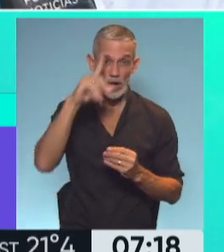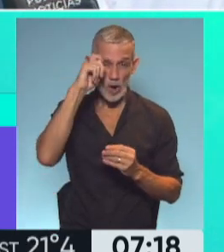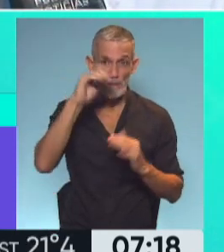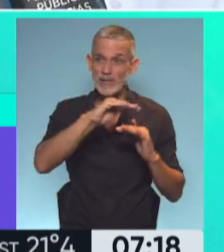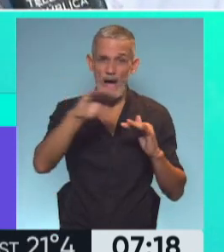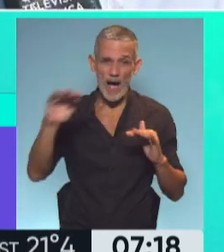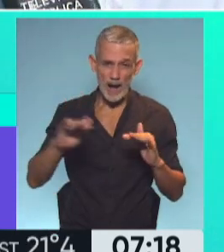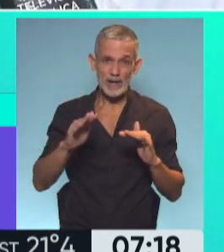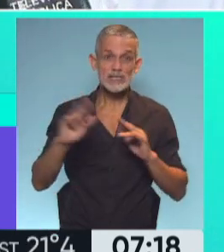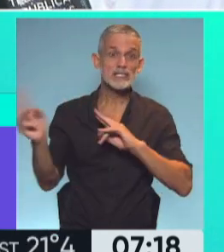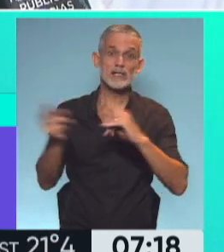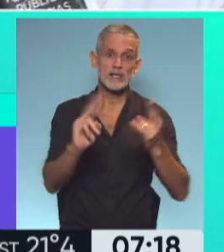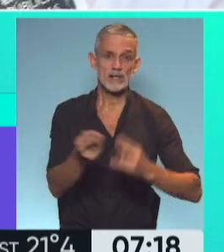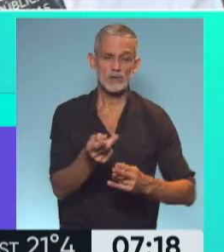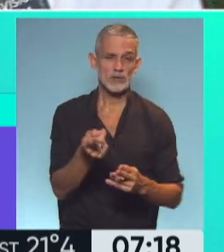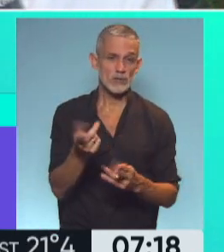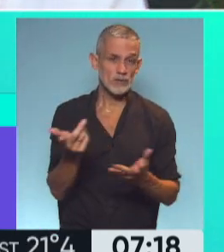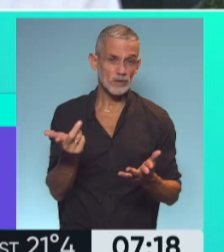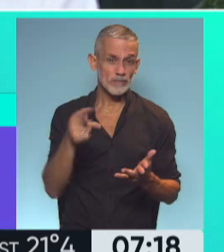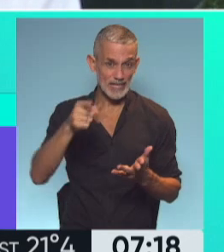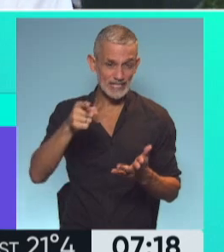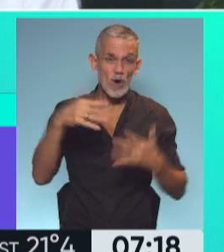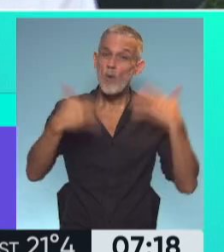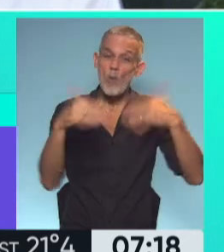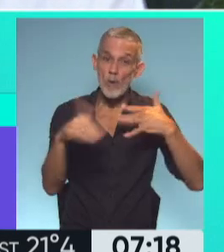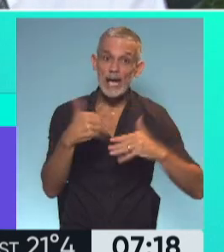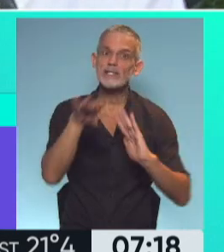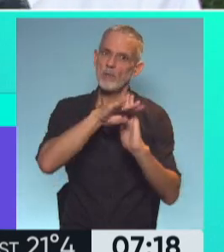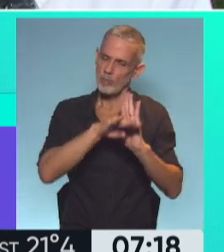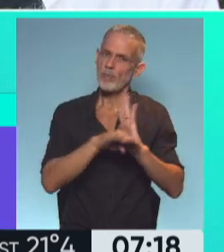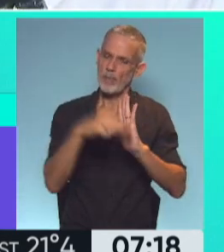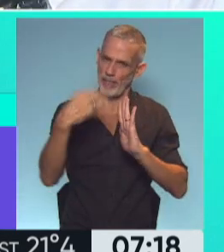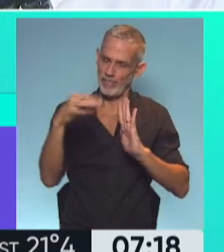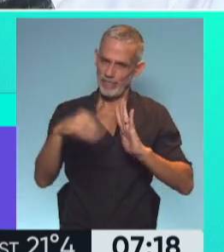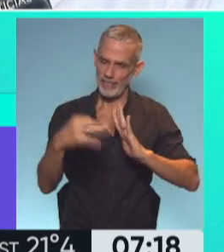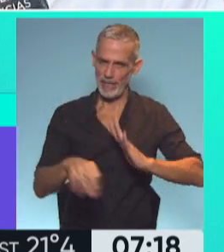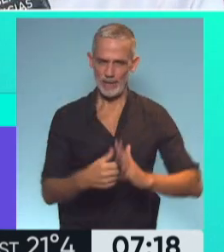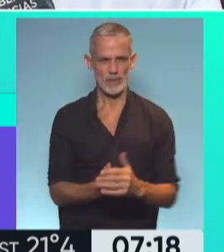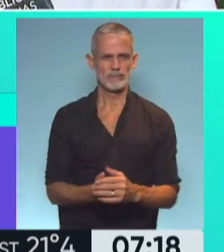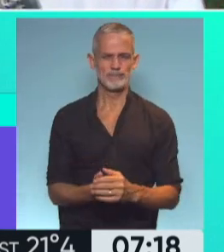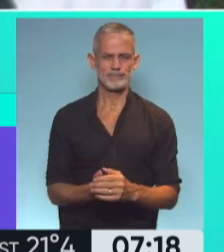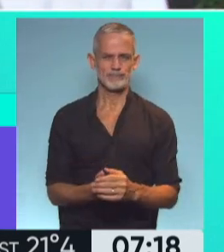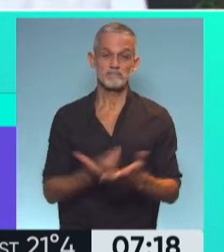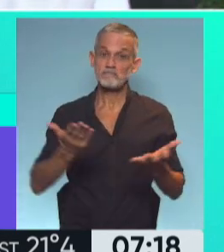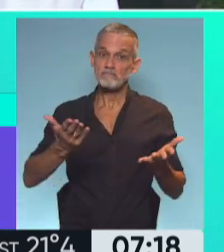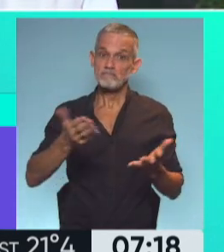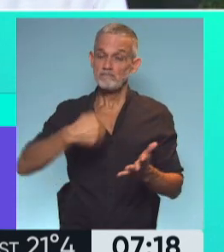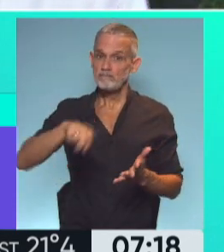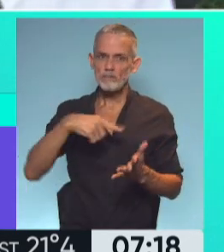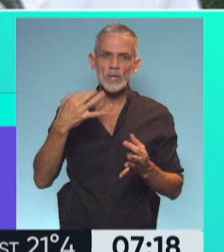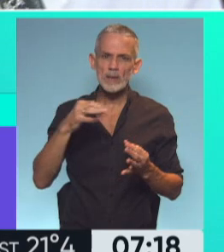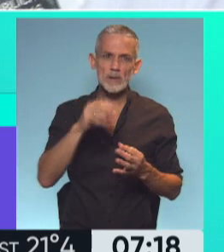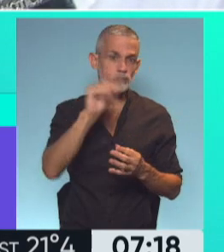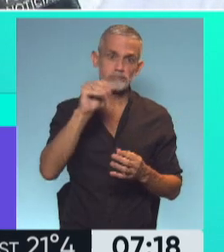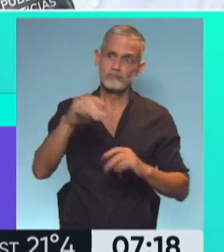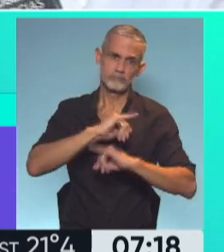sino también los cementerios. De modo que urge tomar medidas. Y obviamente tenemos que hacer un